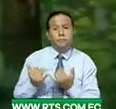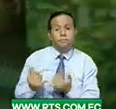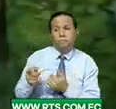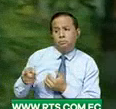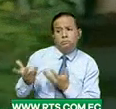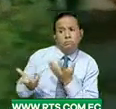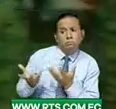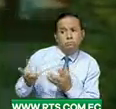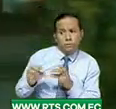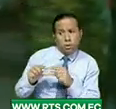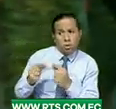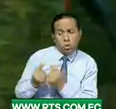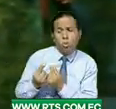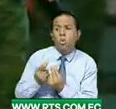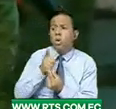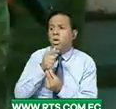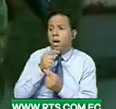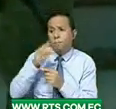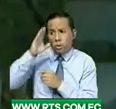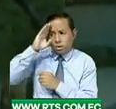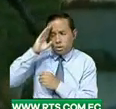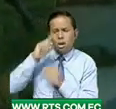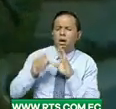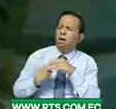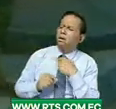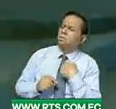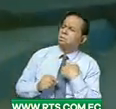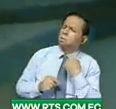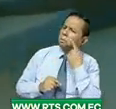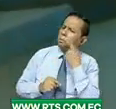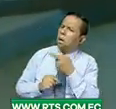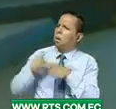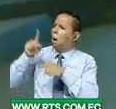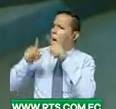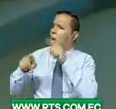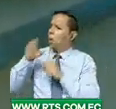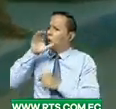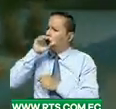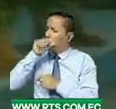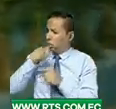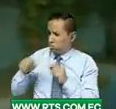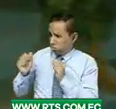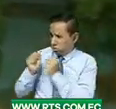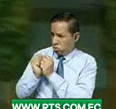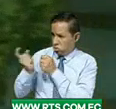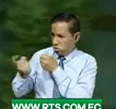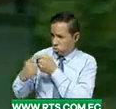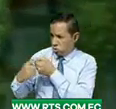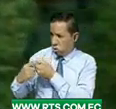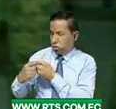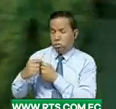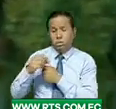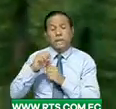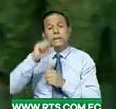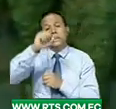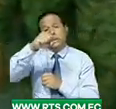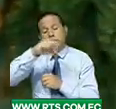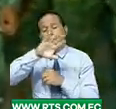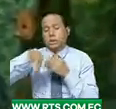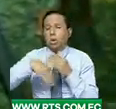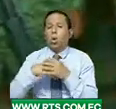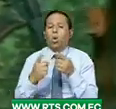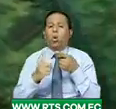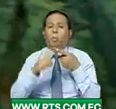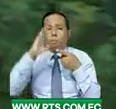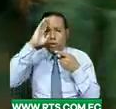y pues informen los policías, aunque también vimos la llegada de algunos agentes de tránsito, entonces es un operativo en conjunto. Sí, exactamente, es un operativo en conjunto